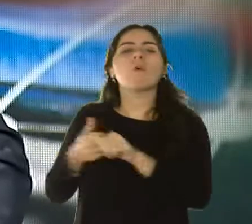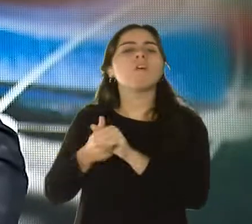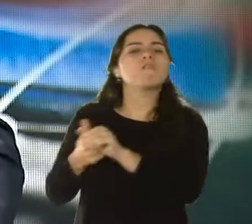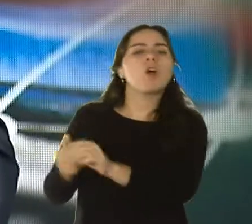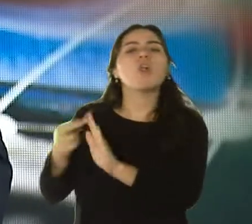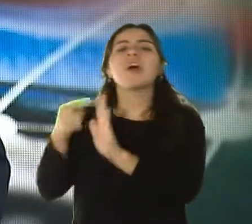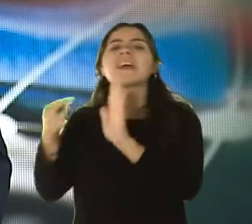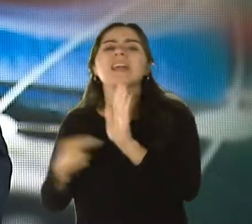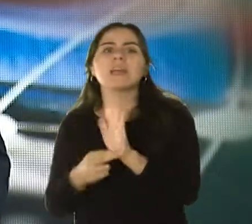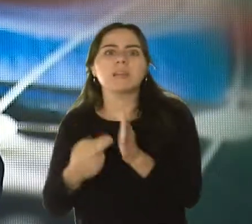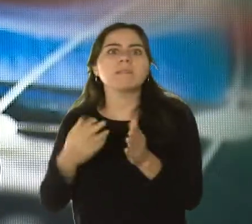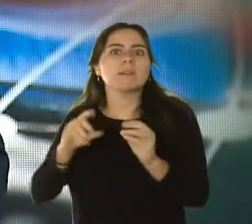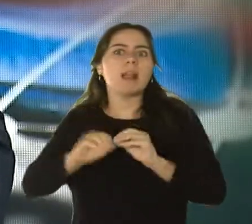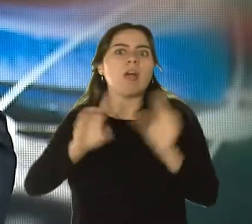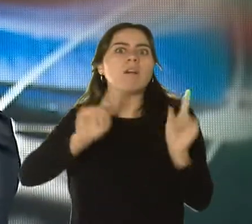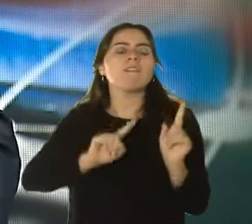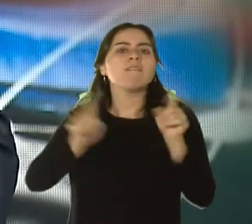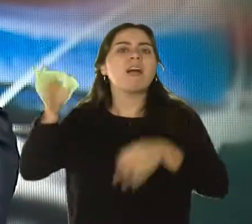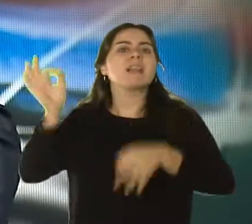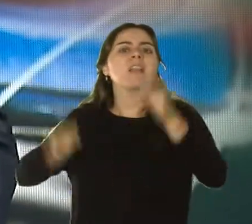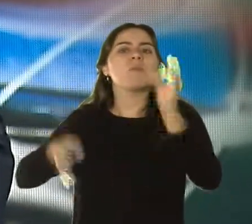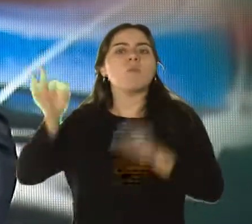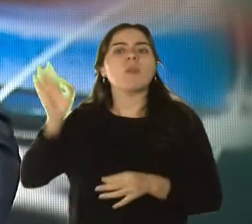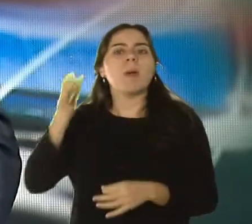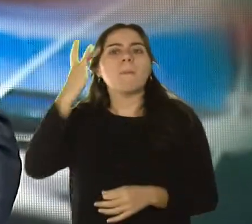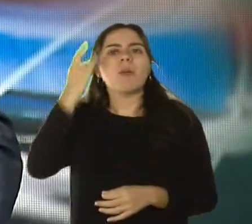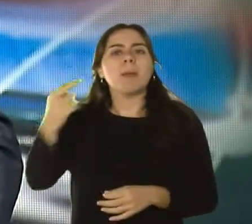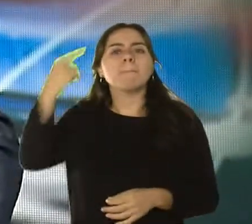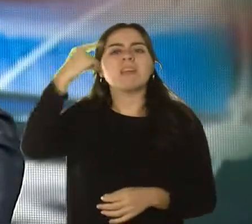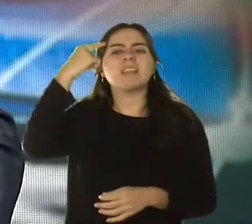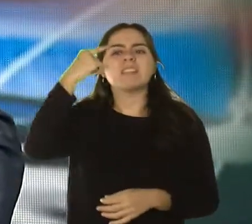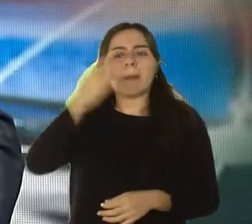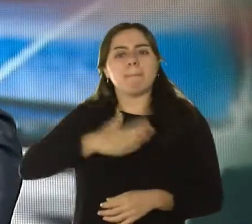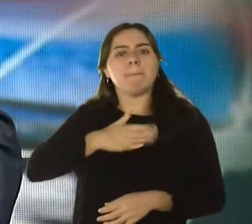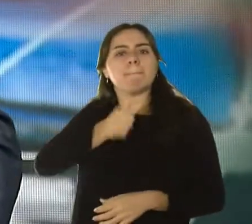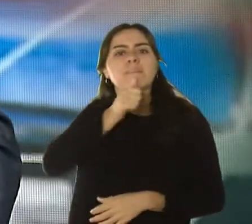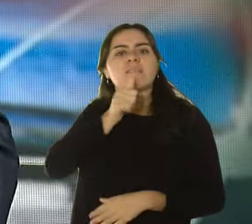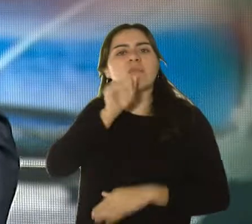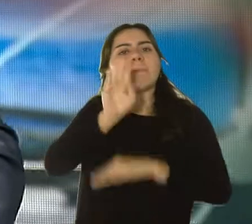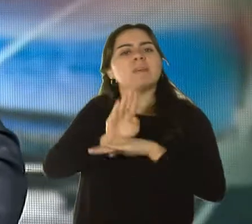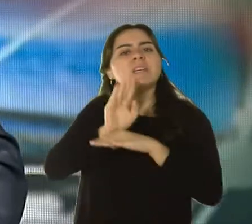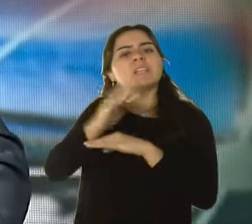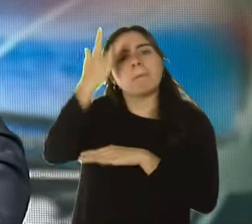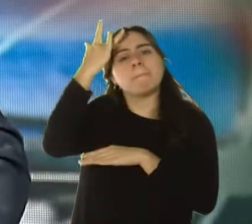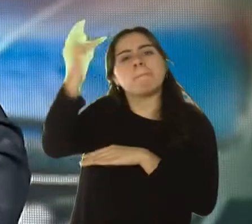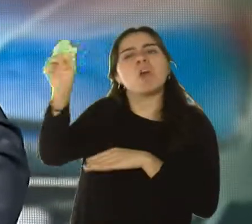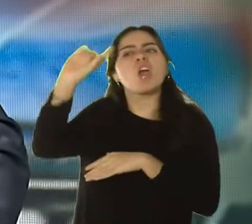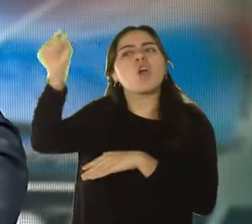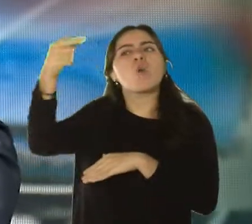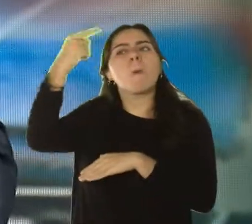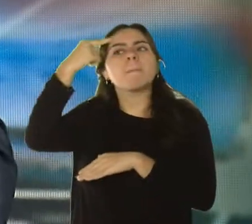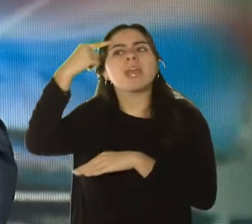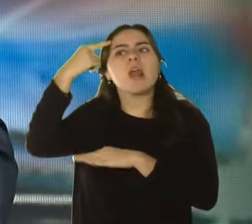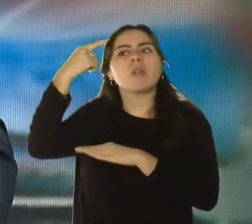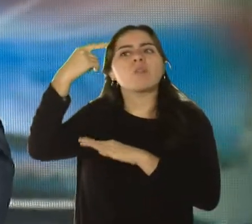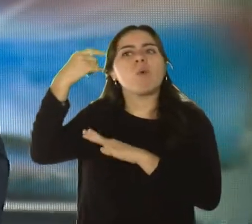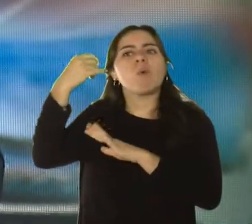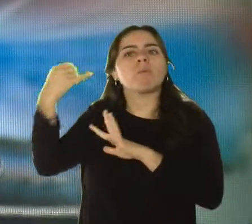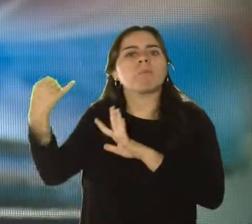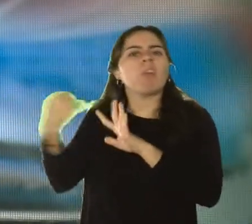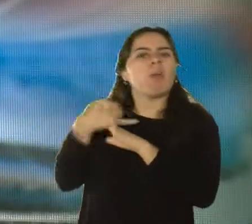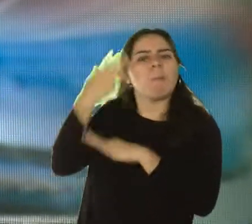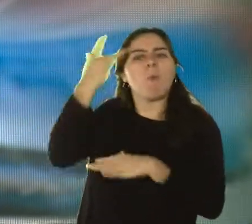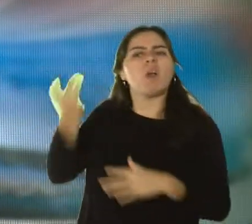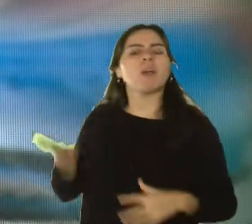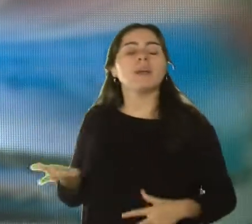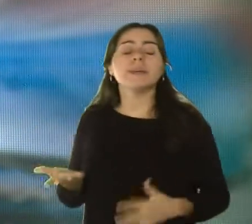está entrometiéndose en el funcionamiento de mi empresa privada, ¿no? Pero ciertamente bajo el color de una emergencia, el gobierno también